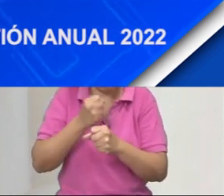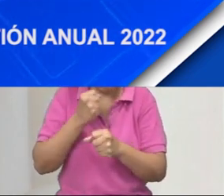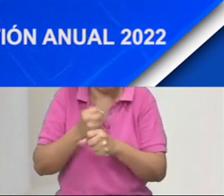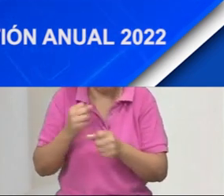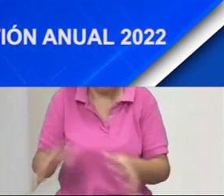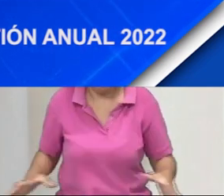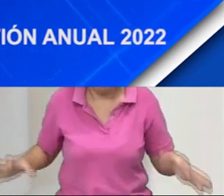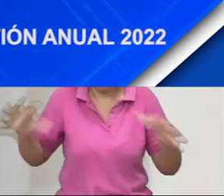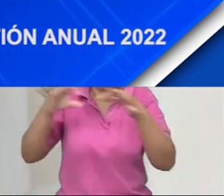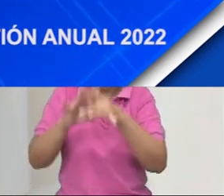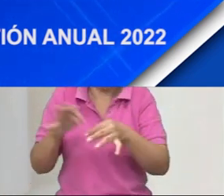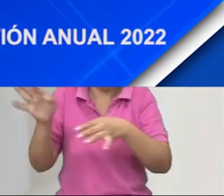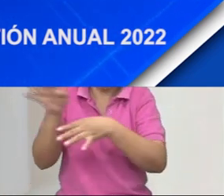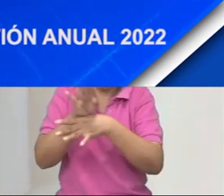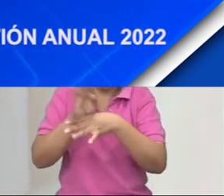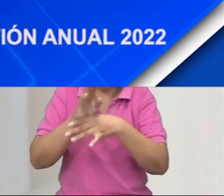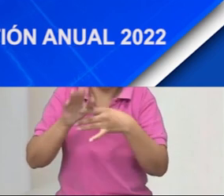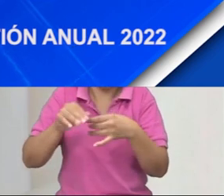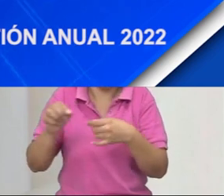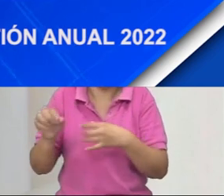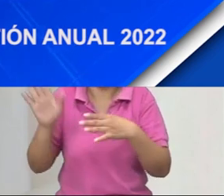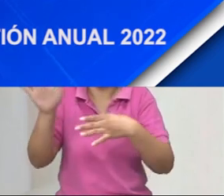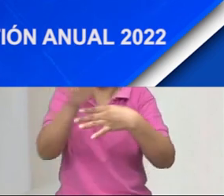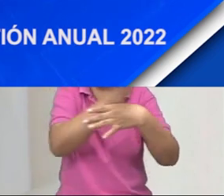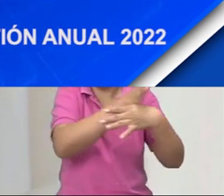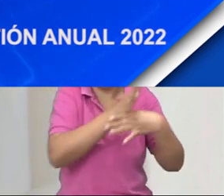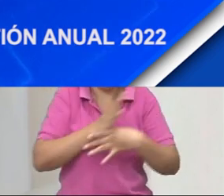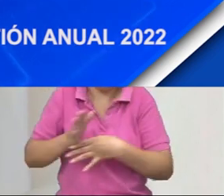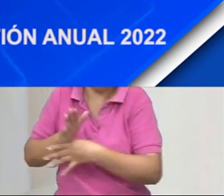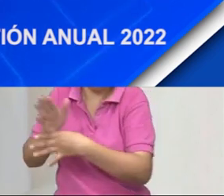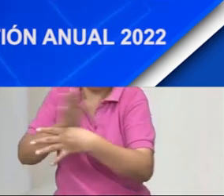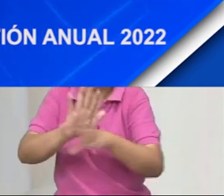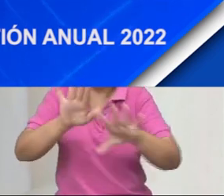estrecha colaboración con distintas